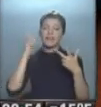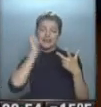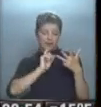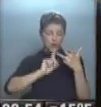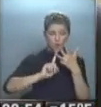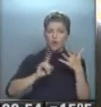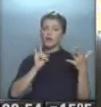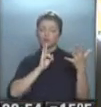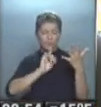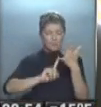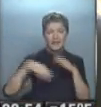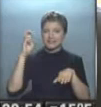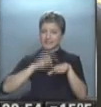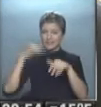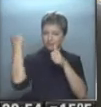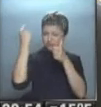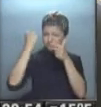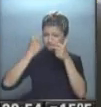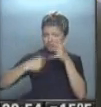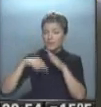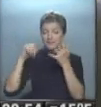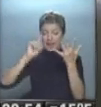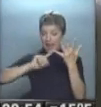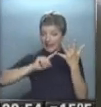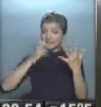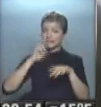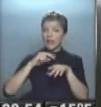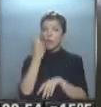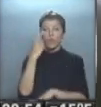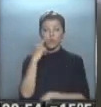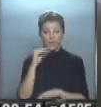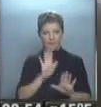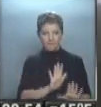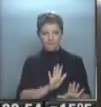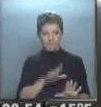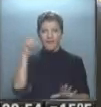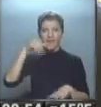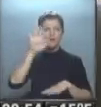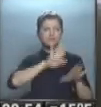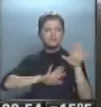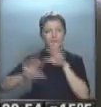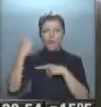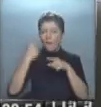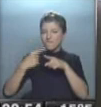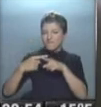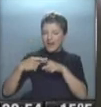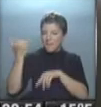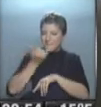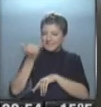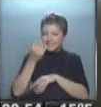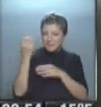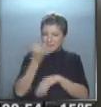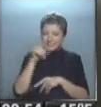Catamarca, Tucumán, Salta, donde va a haber un día de descanso, y estamos organizando acá con Canal 7 un festival gastronómico